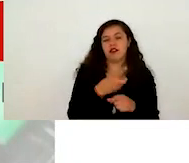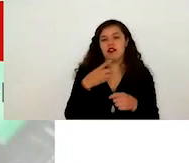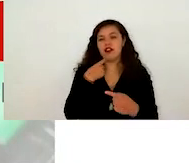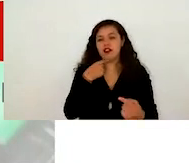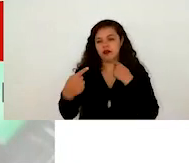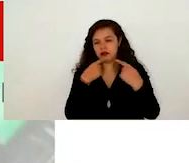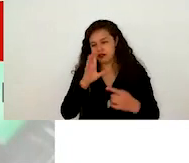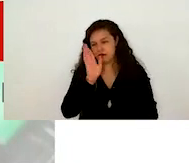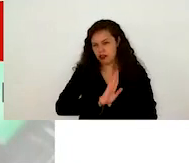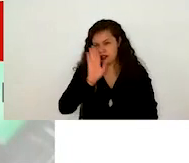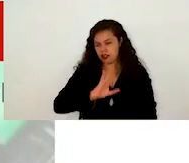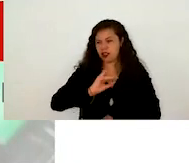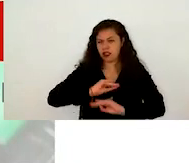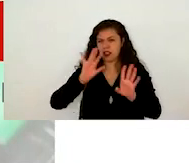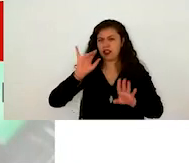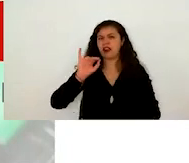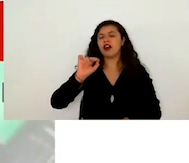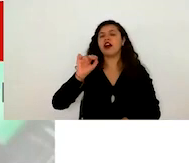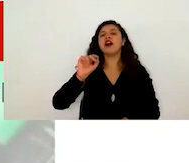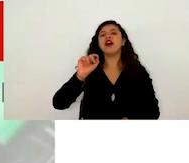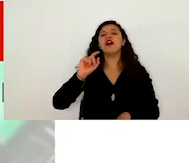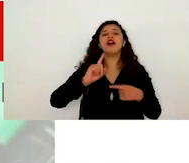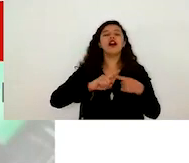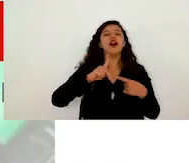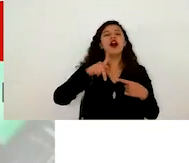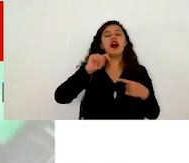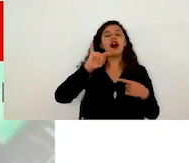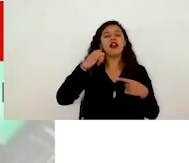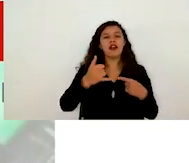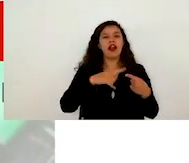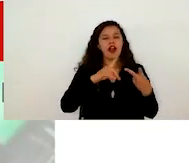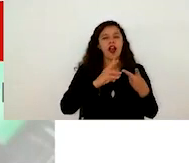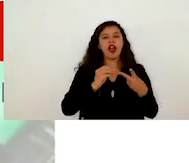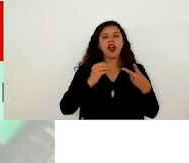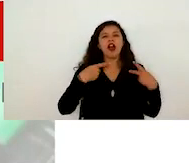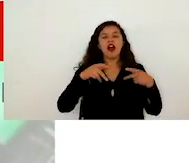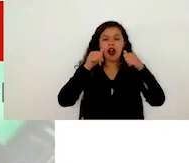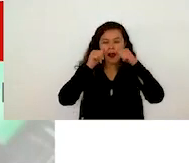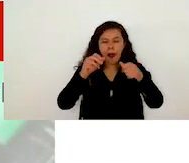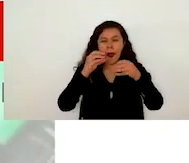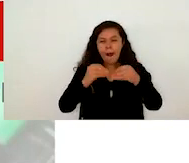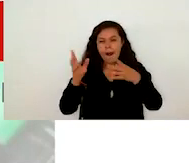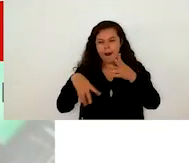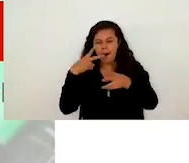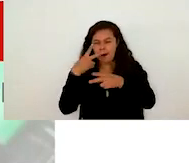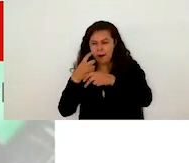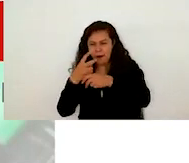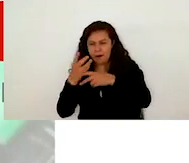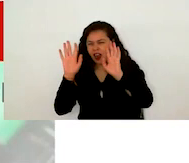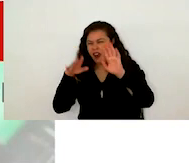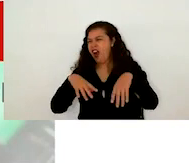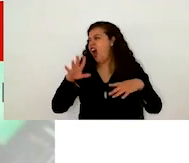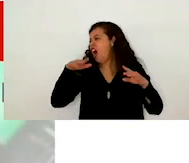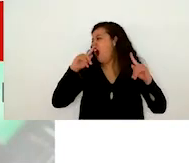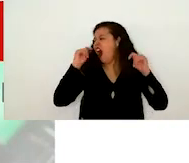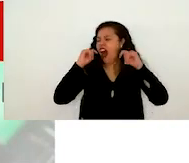tarot katy la primer imagen se ve que escuchar atentamente miras el ritmo que no está bien